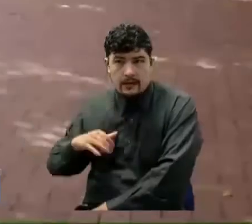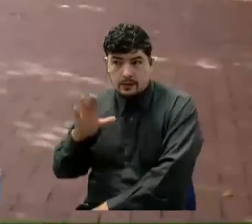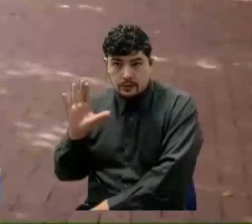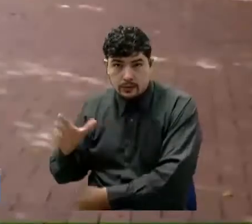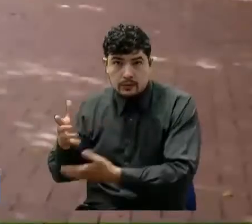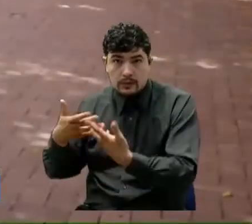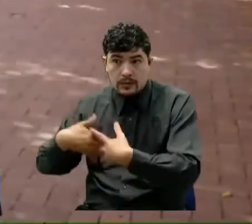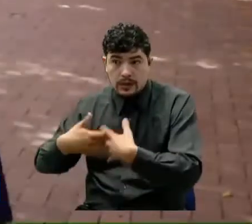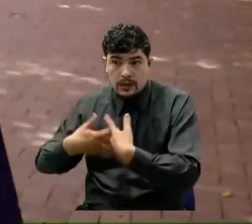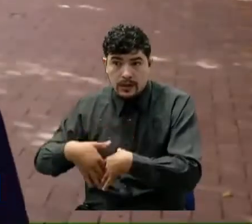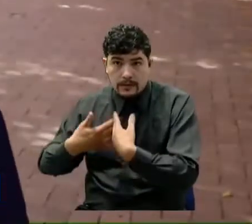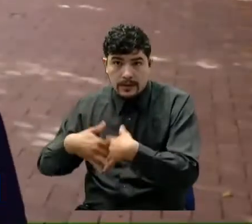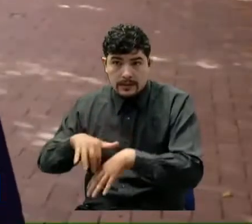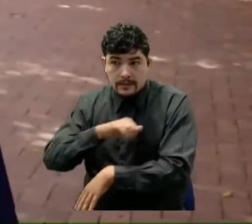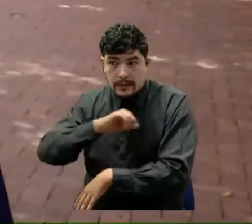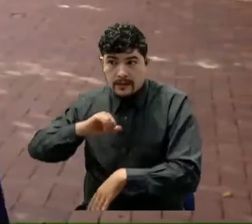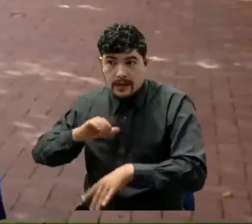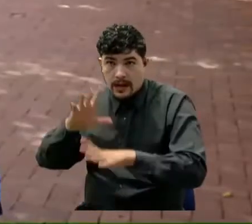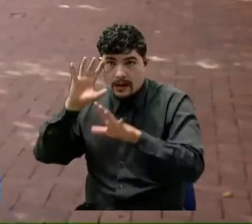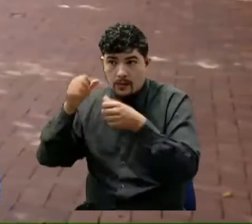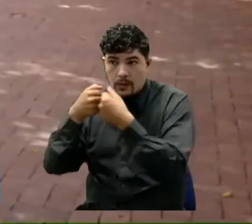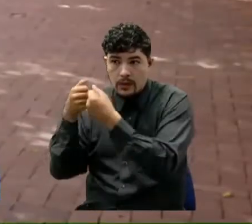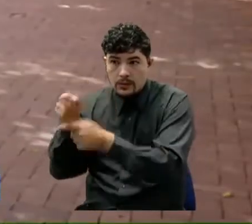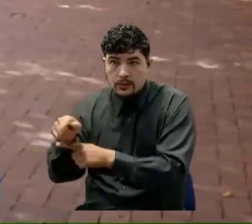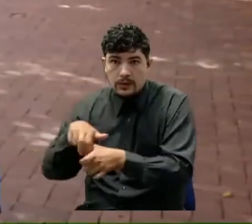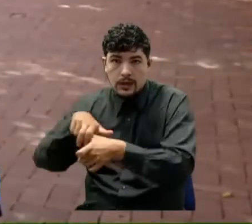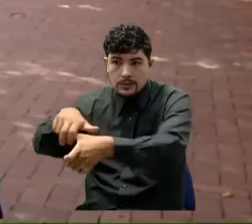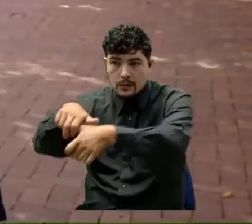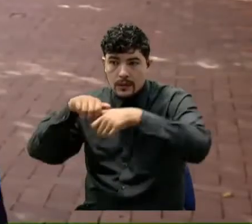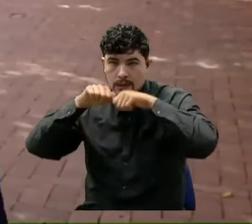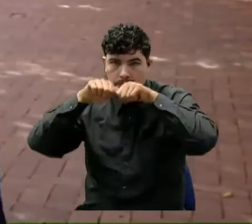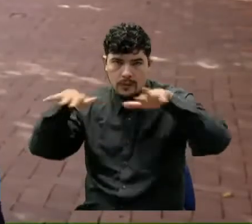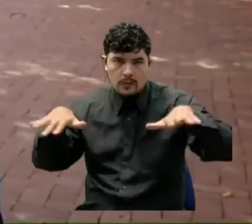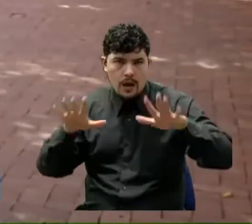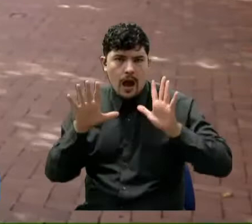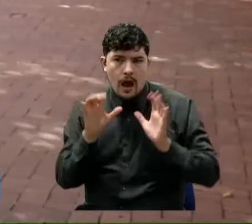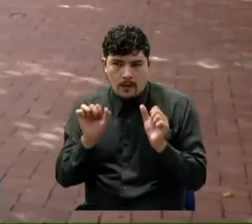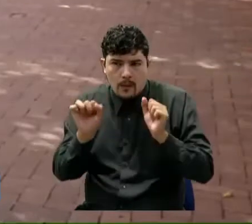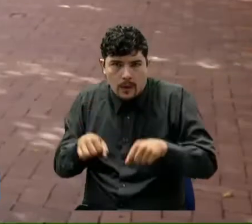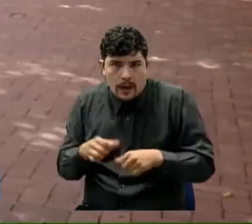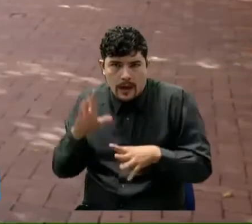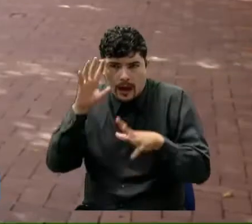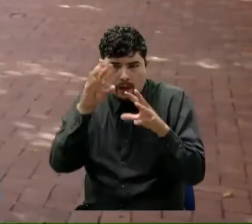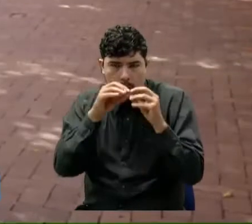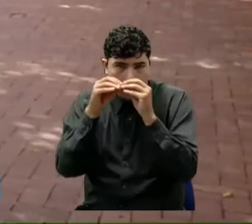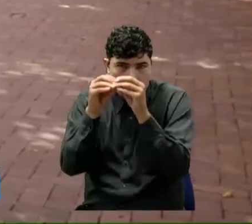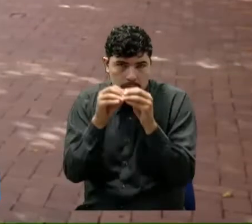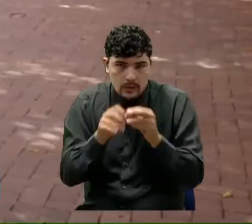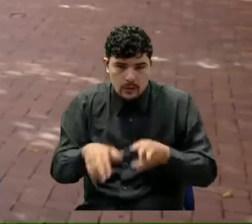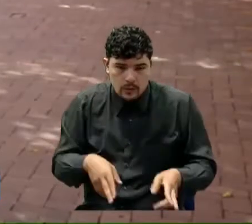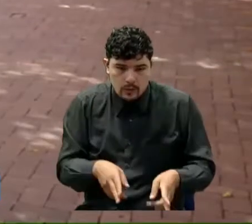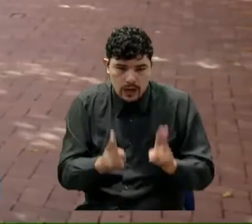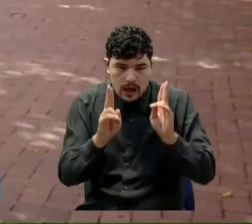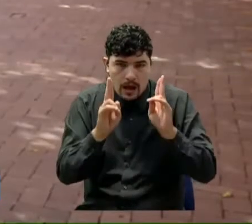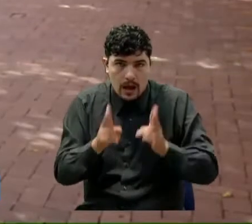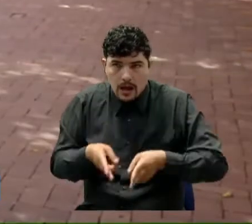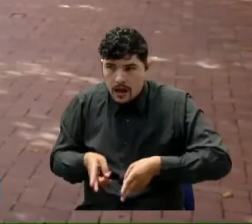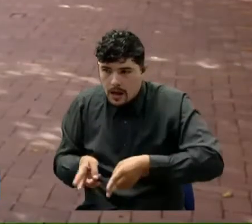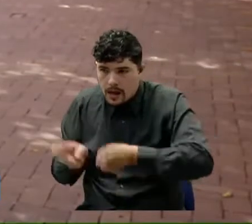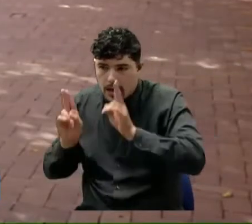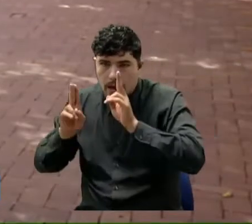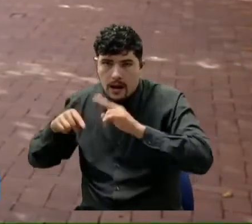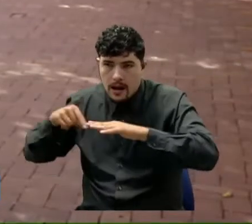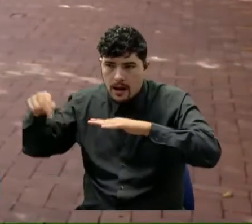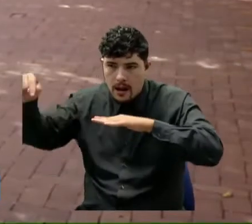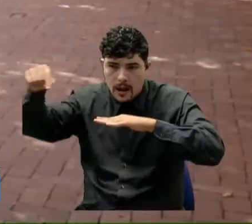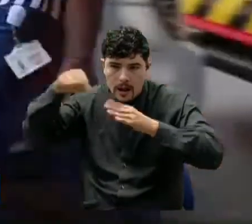transporte público, nos facilitara en unas rutas que se establecían previamente el transporte de